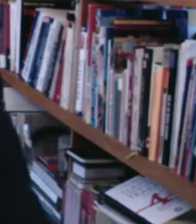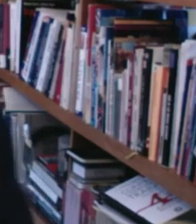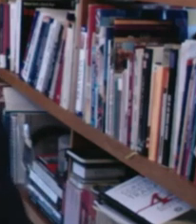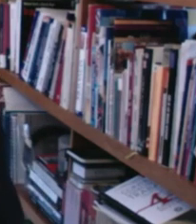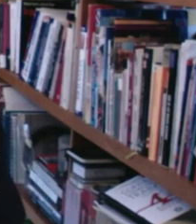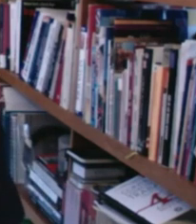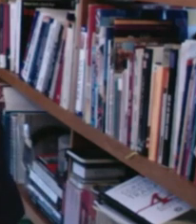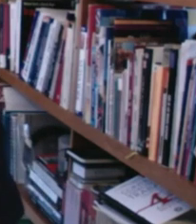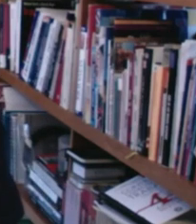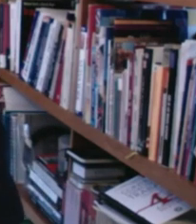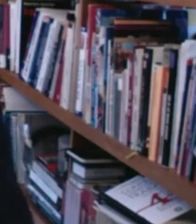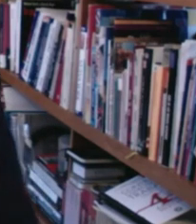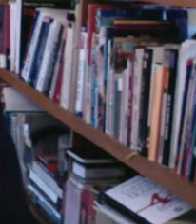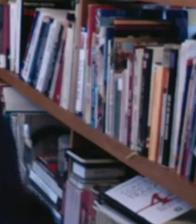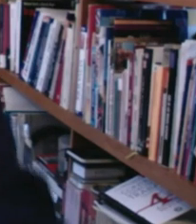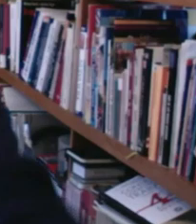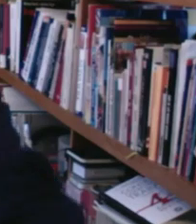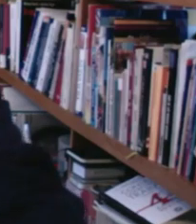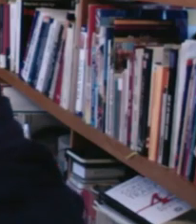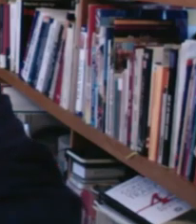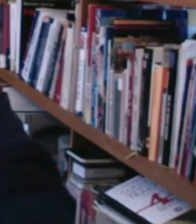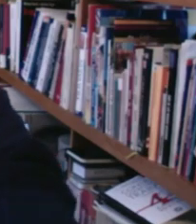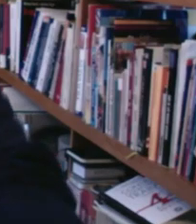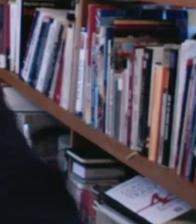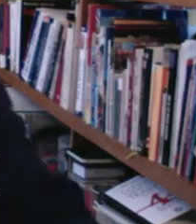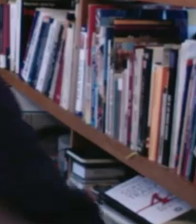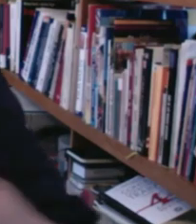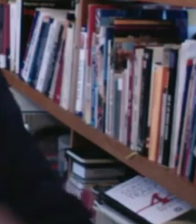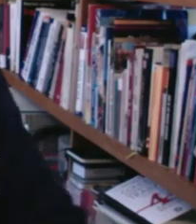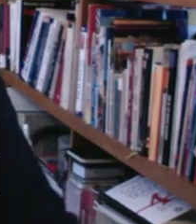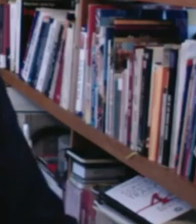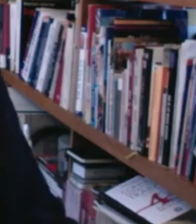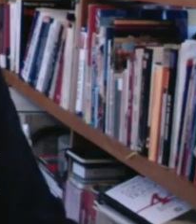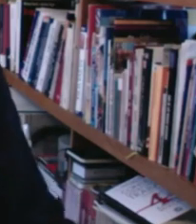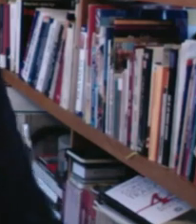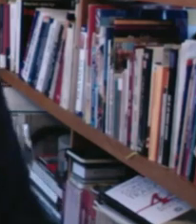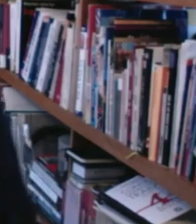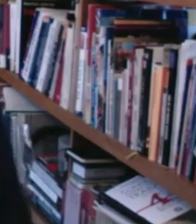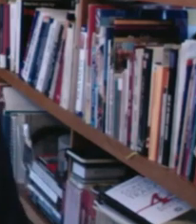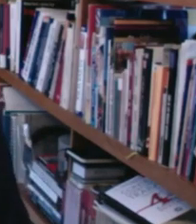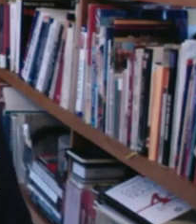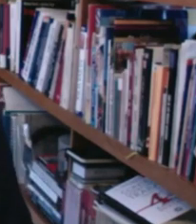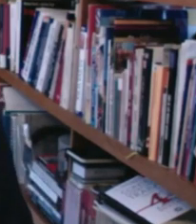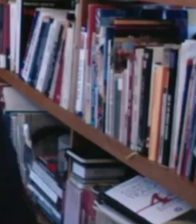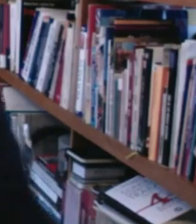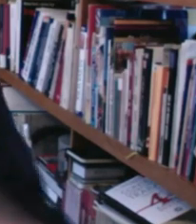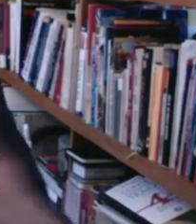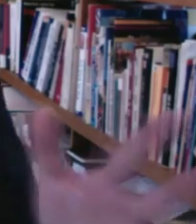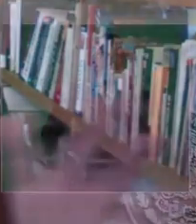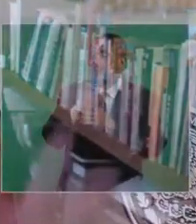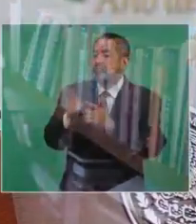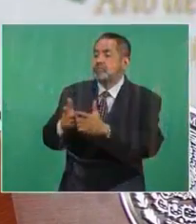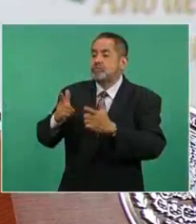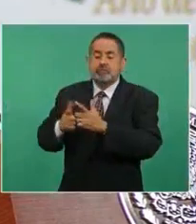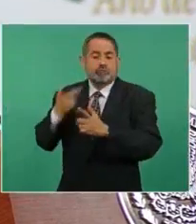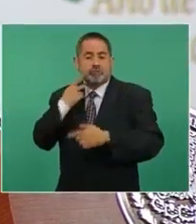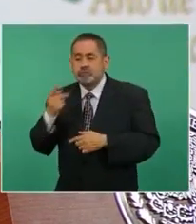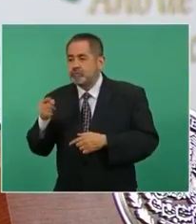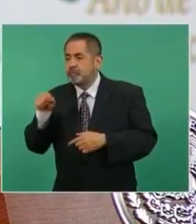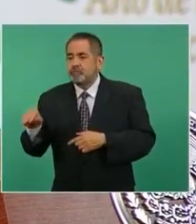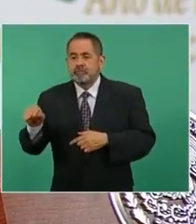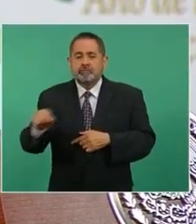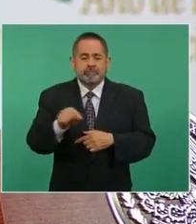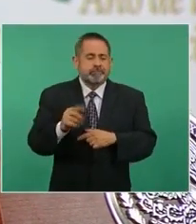diferentes ejemplos de lo que ha sucedido en América Latina, es decir, el presidencialismo de coalición de Brasil, que